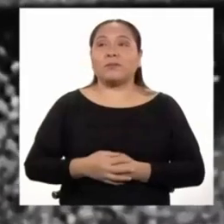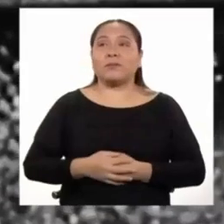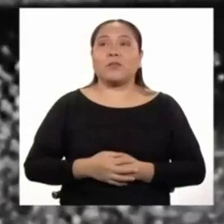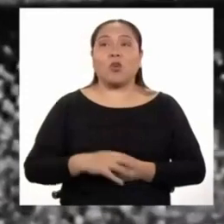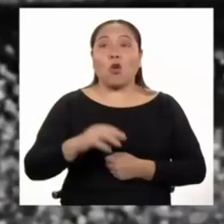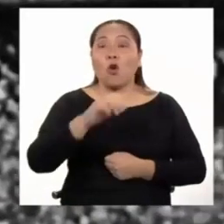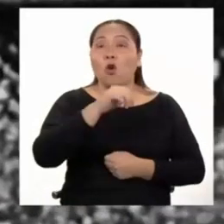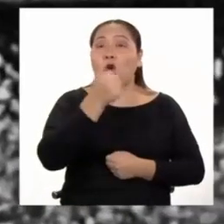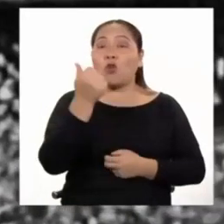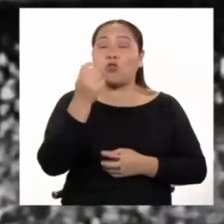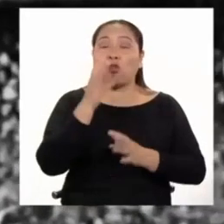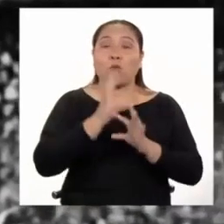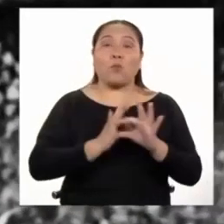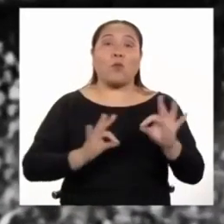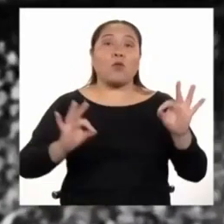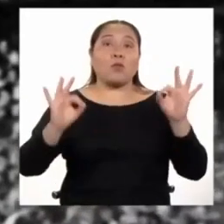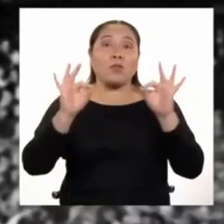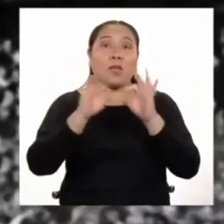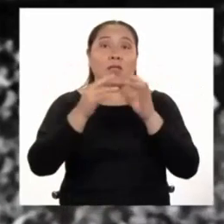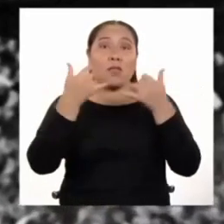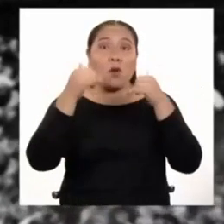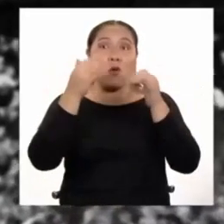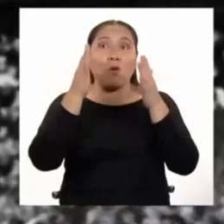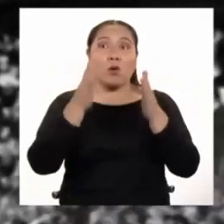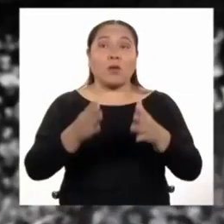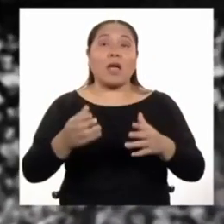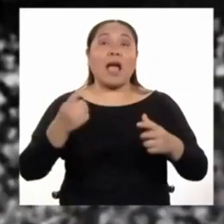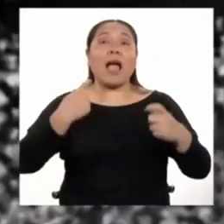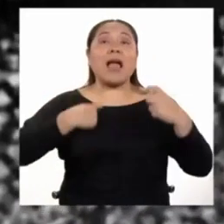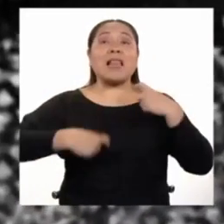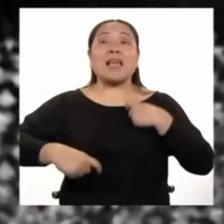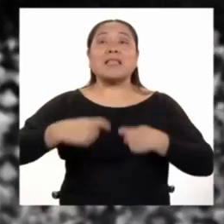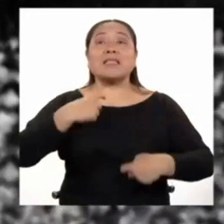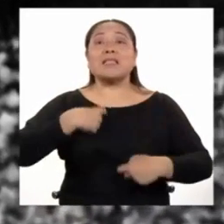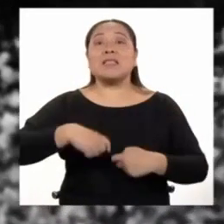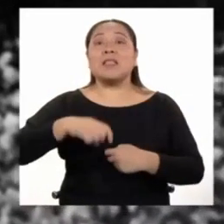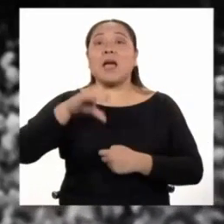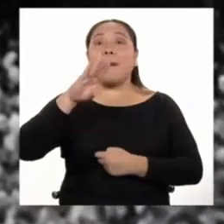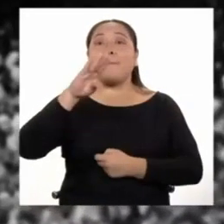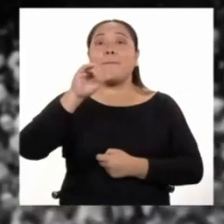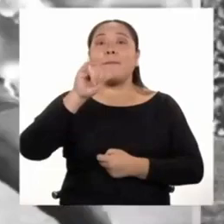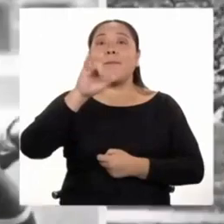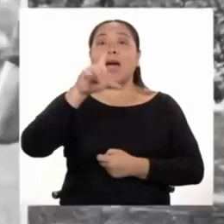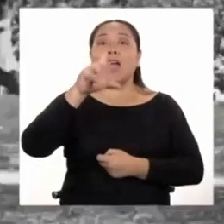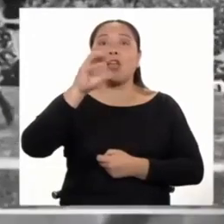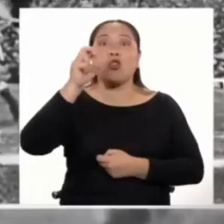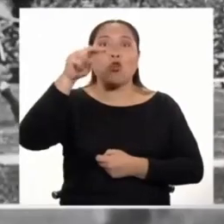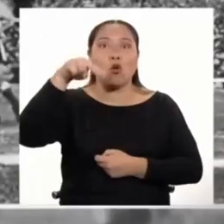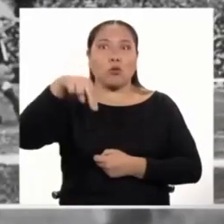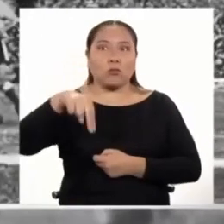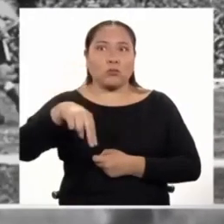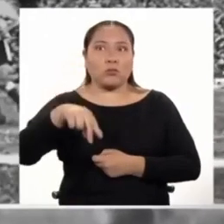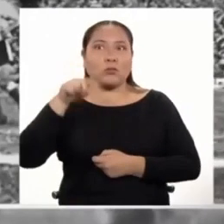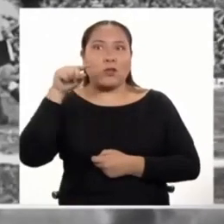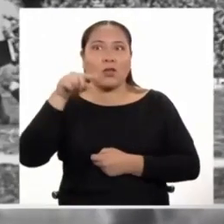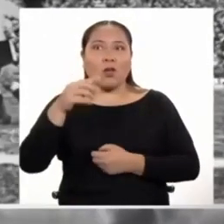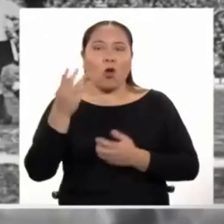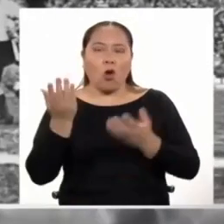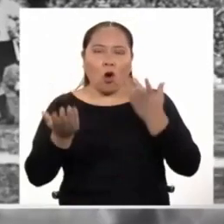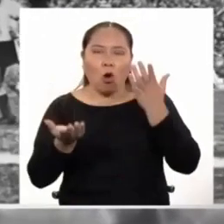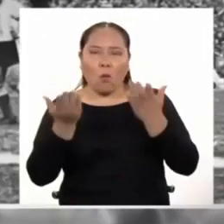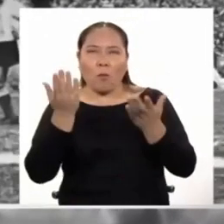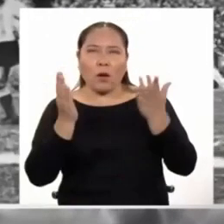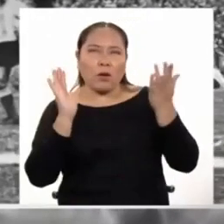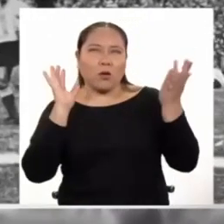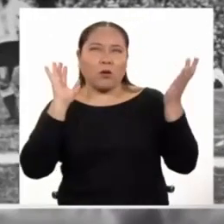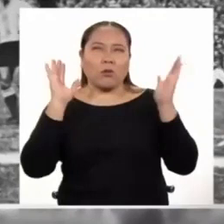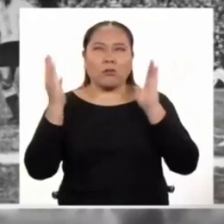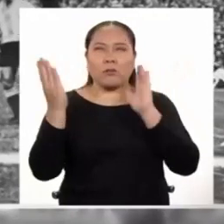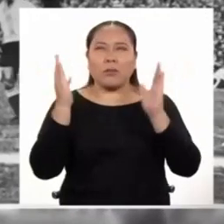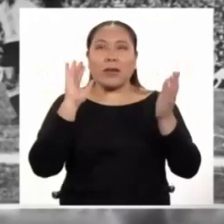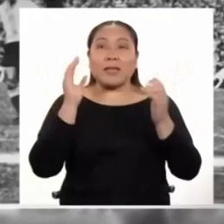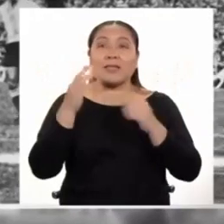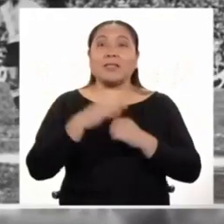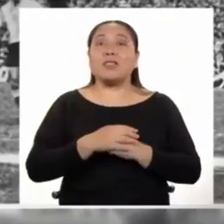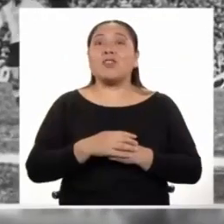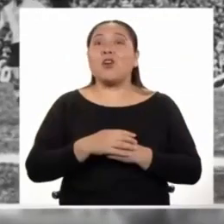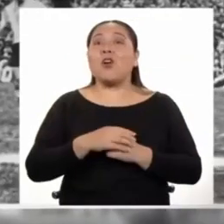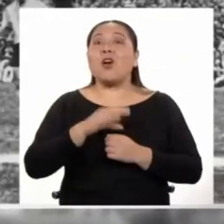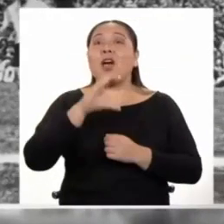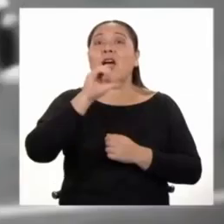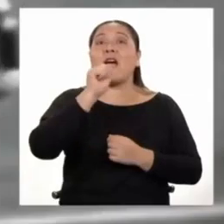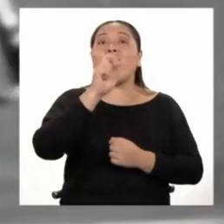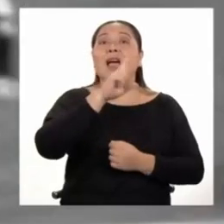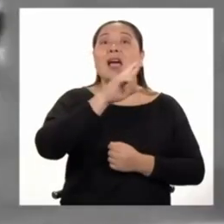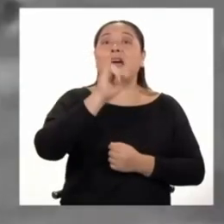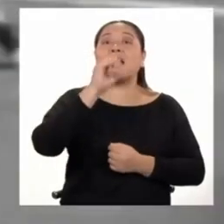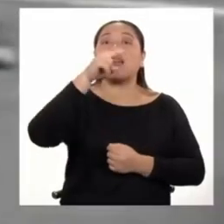Otro gran delantero fue el aliancista Julio Bailón, al que alguna vez compararon con el astro brasileño